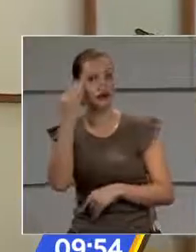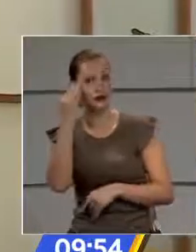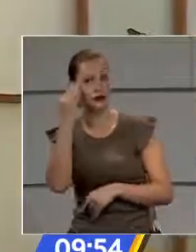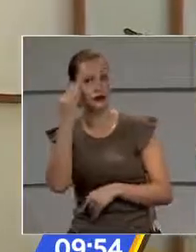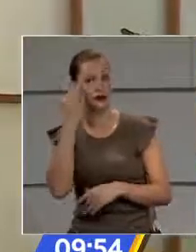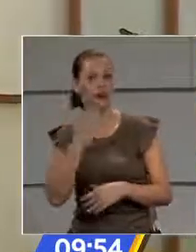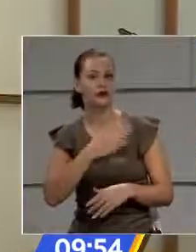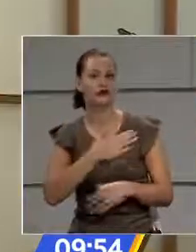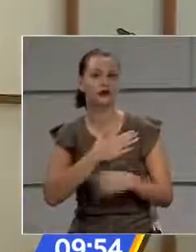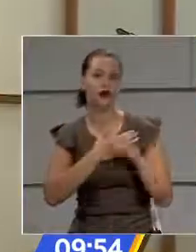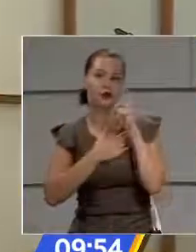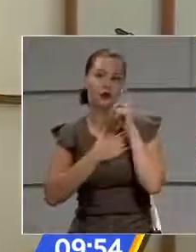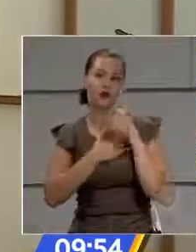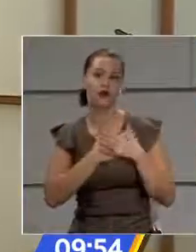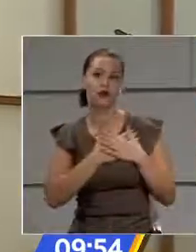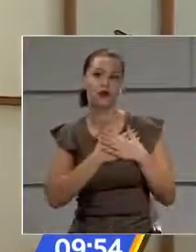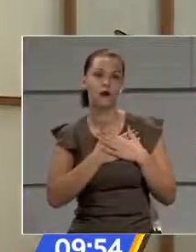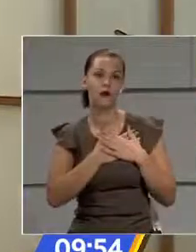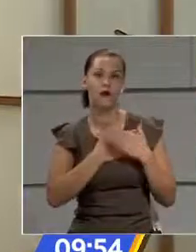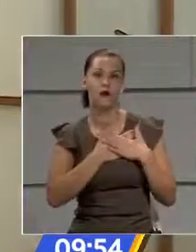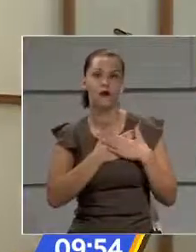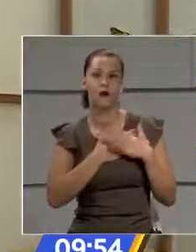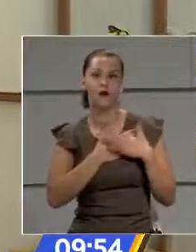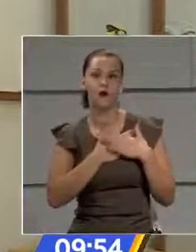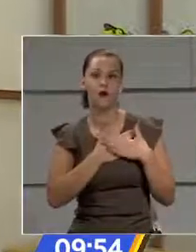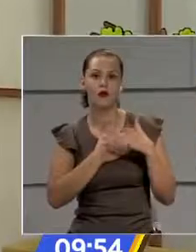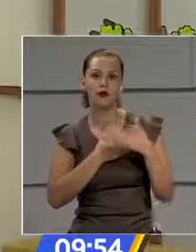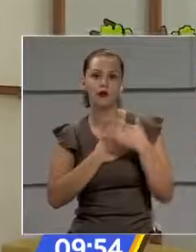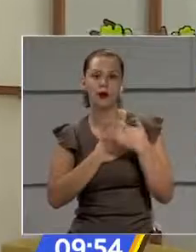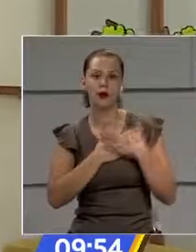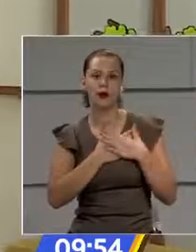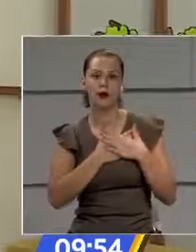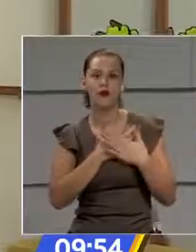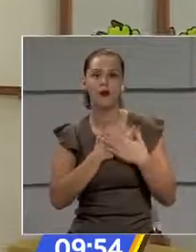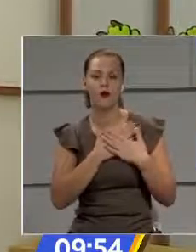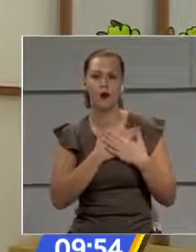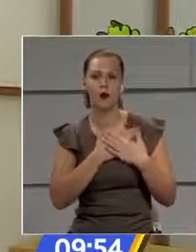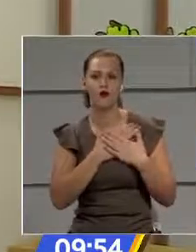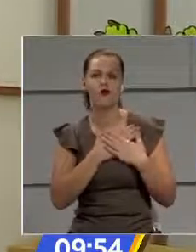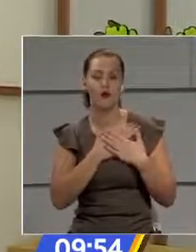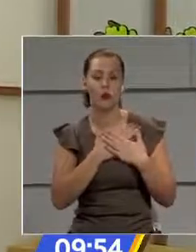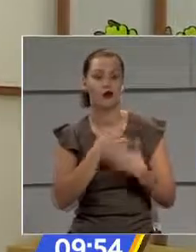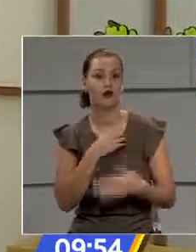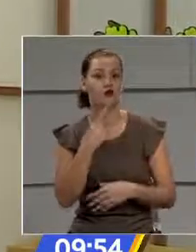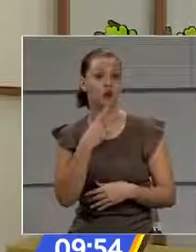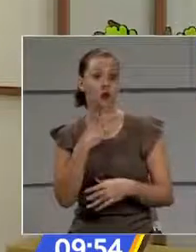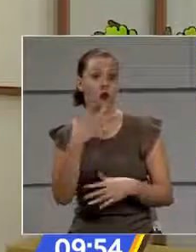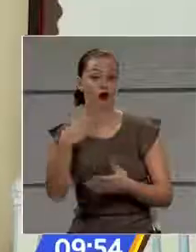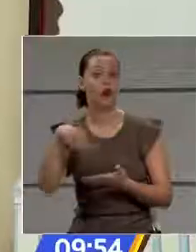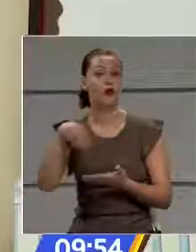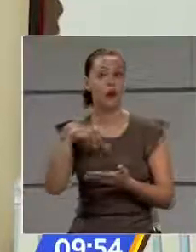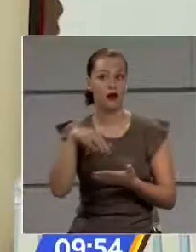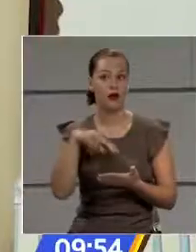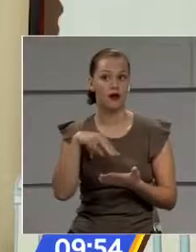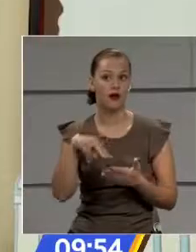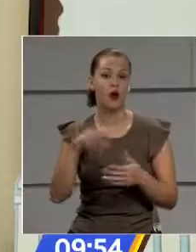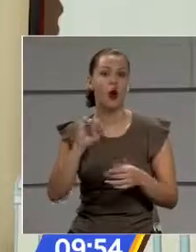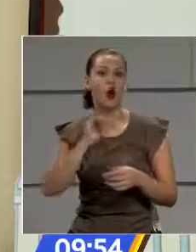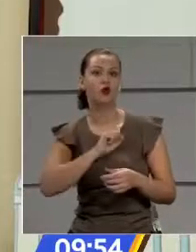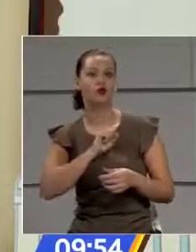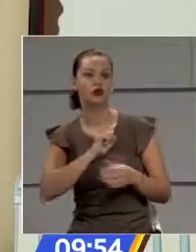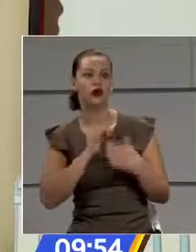Uy. Oiga cómo suena el corazón de nosotros. ¿Cómo se siente? Vean, se los dije que cuando estamos moviéndonos, ajá, o nos